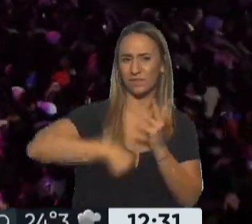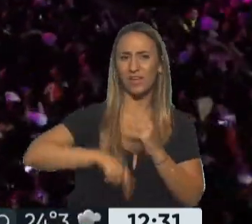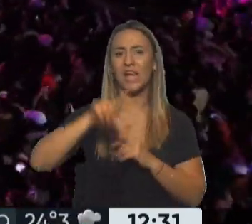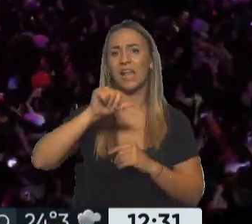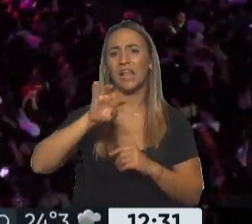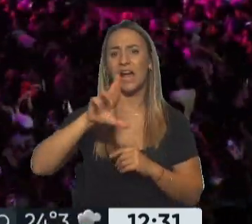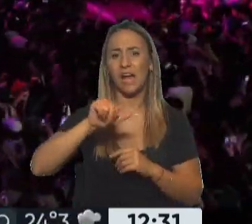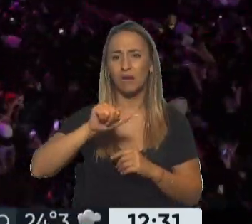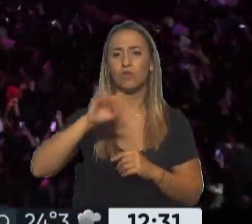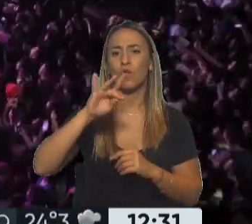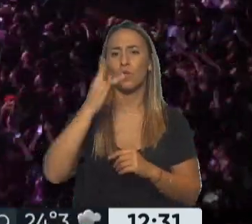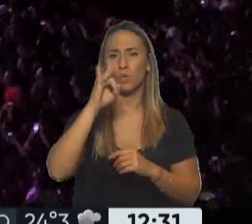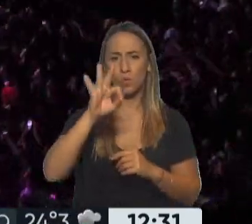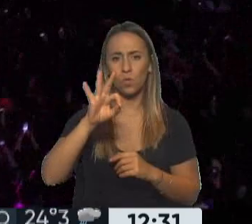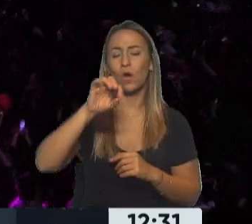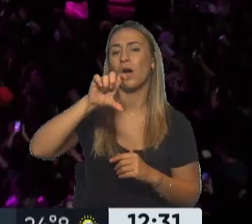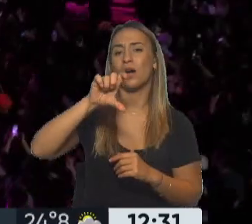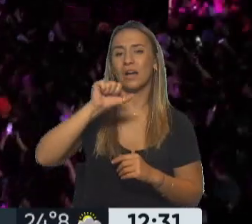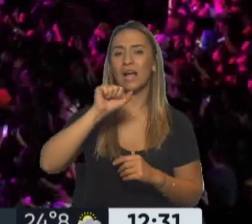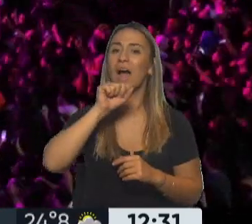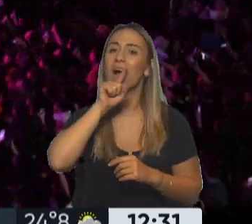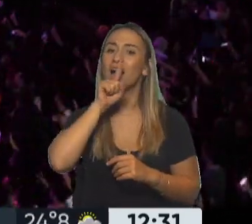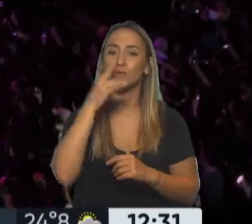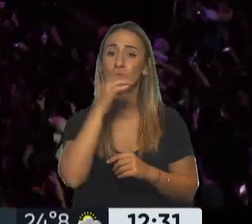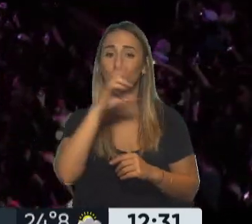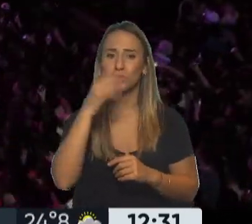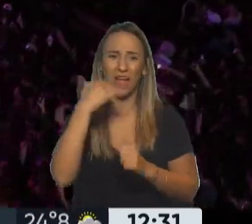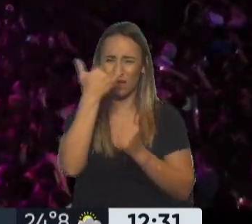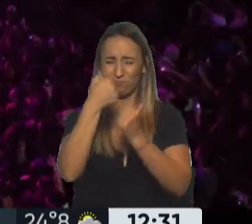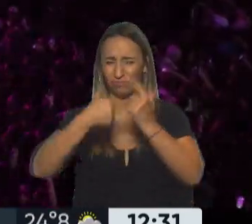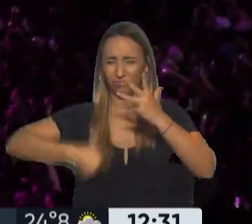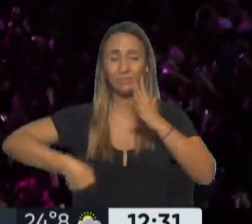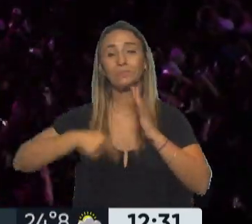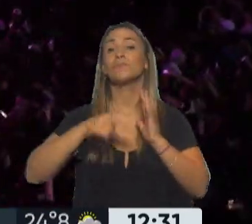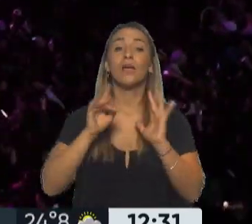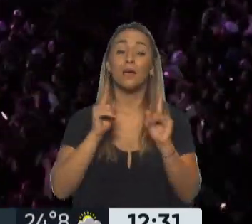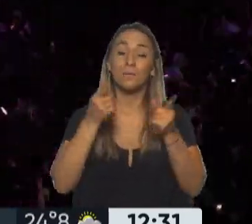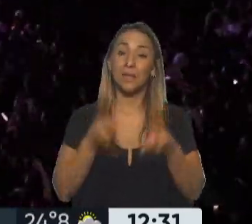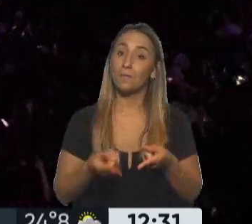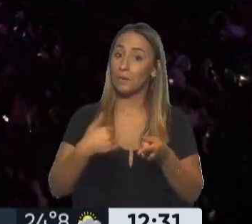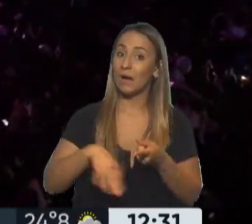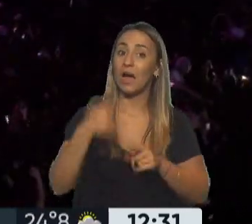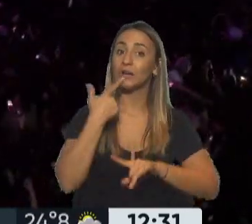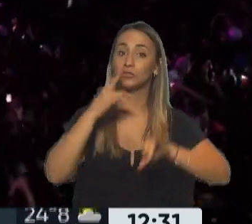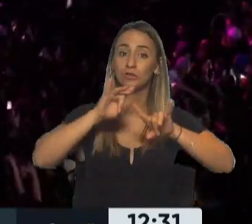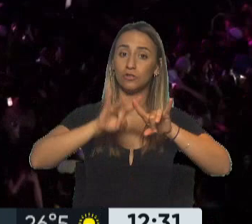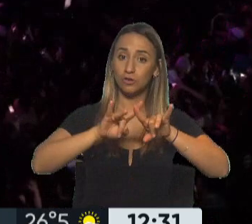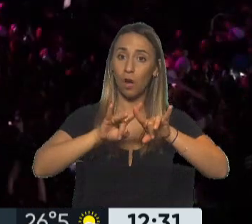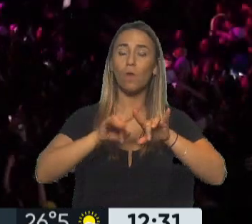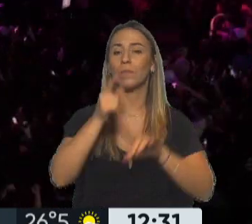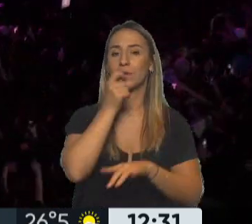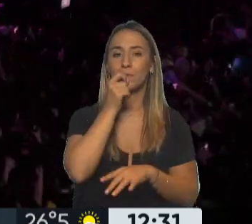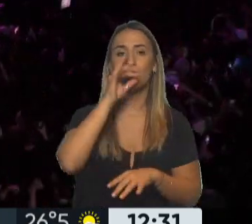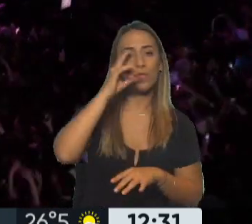Migliorsi, La Posta, Dúo Karma, Los Cazurros y siguen las firmas, pero se nos corta el tiempo. También va a haber recitales como la de Elio